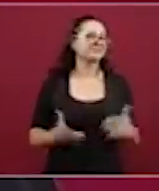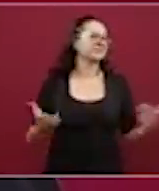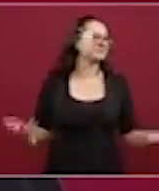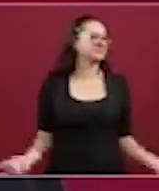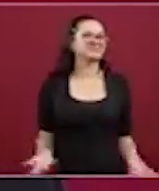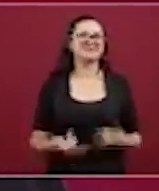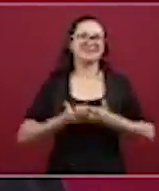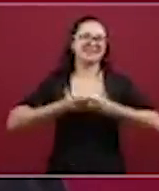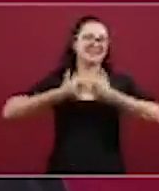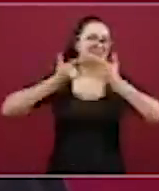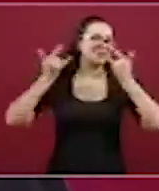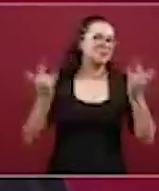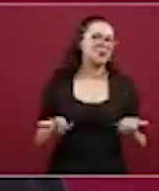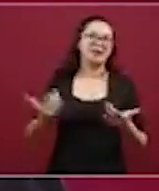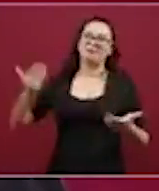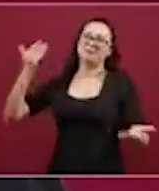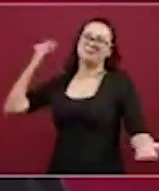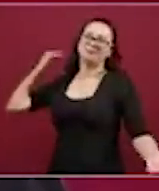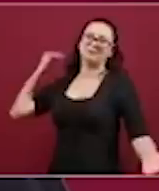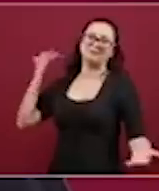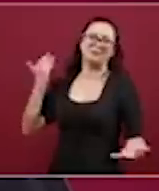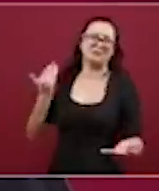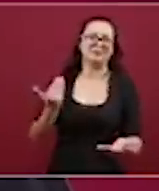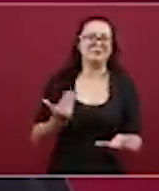historias de